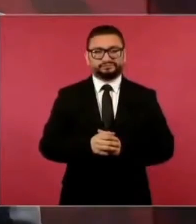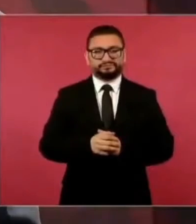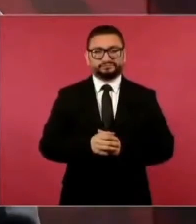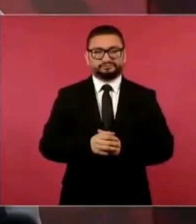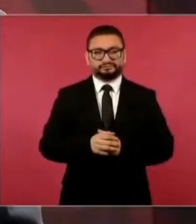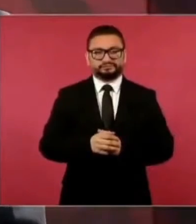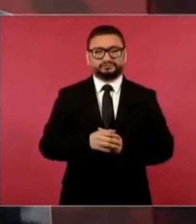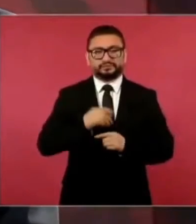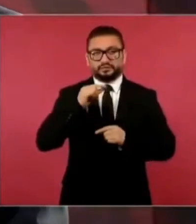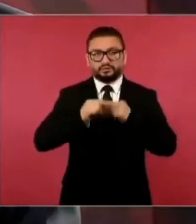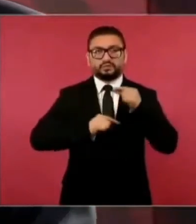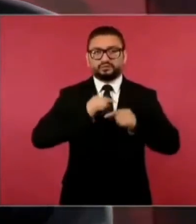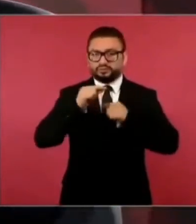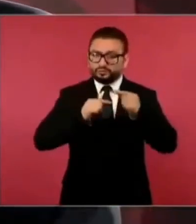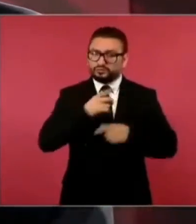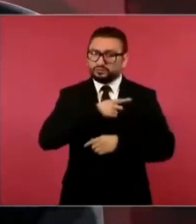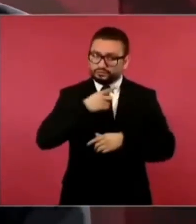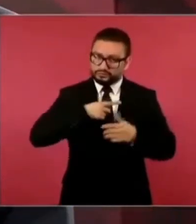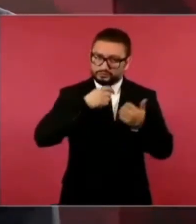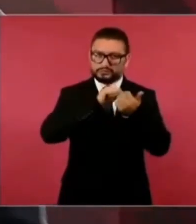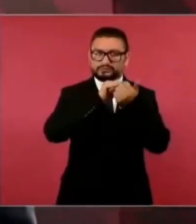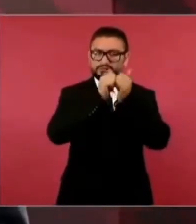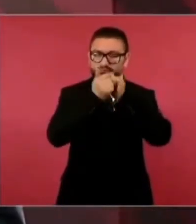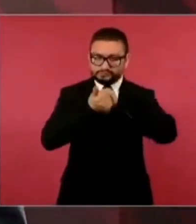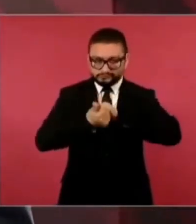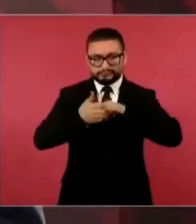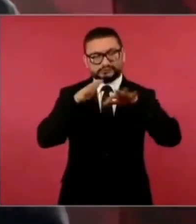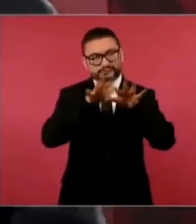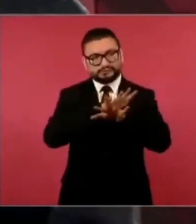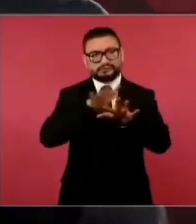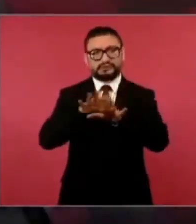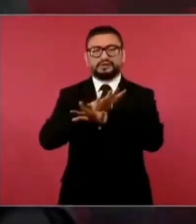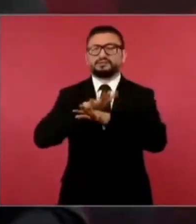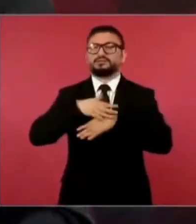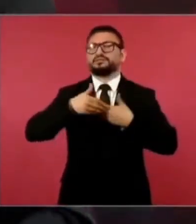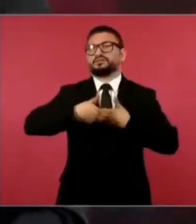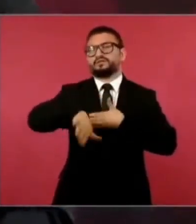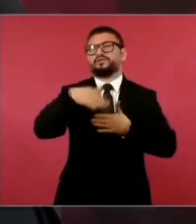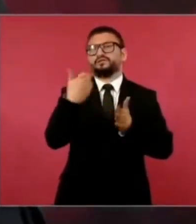Poco a poco tienen que ir cambiando las cosas. Hay mucho todavía que hacer.